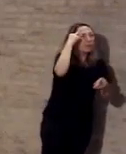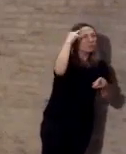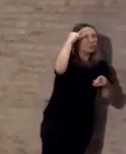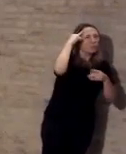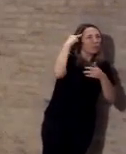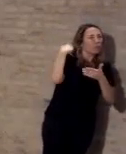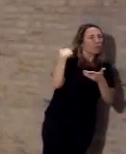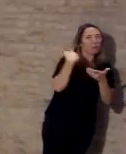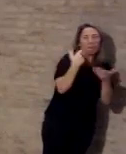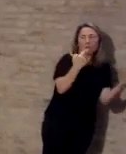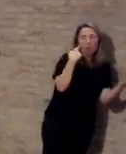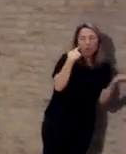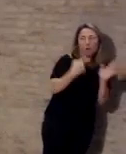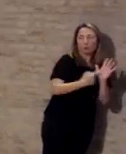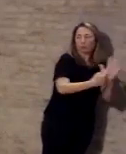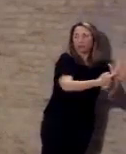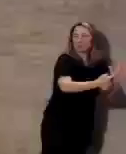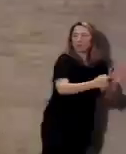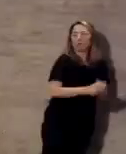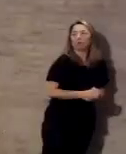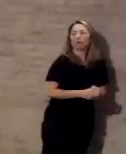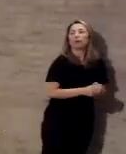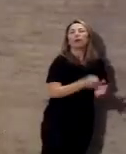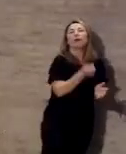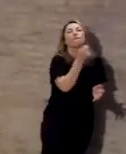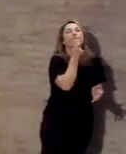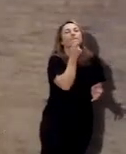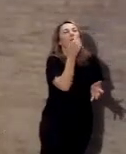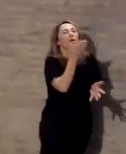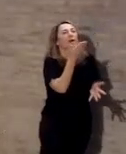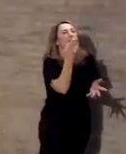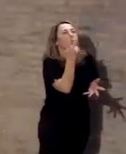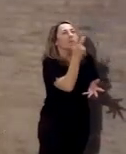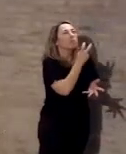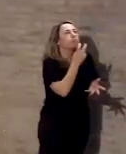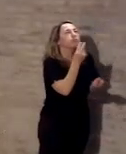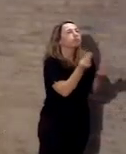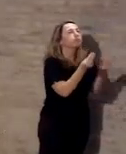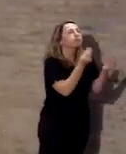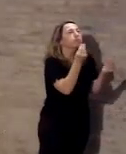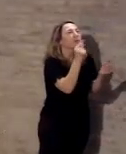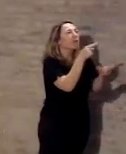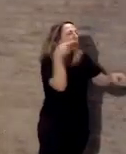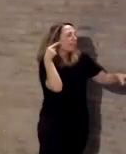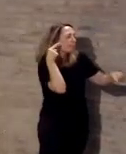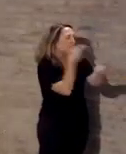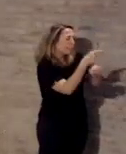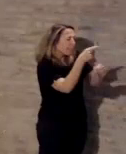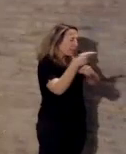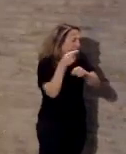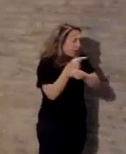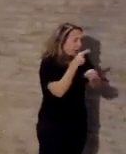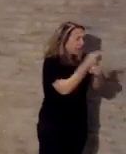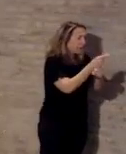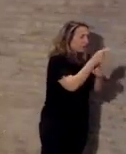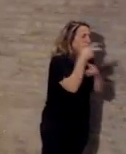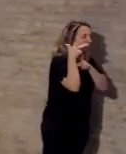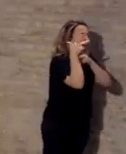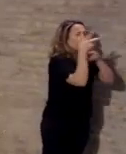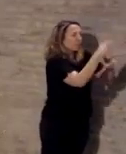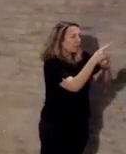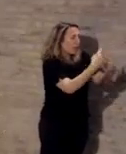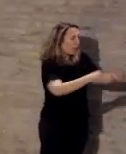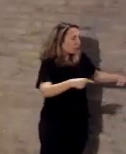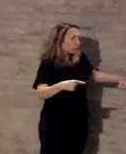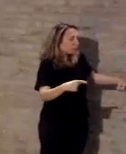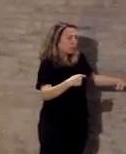esa violencia por ejemplo la verbal es que te insulten